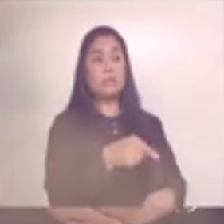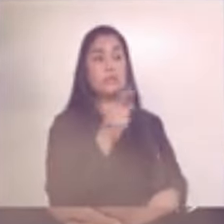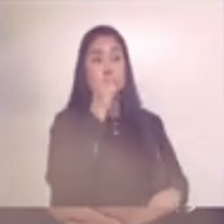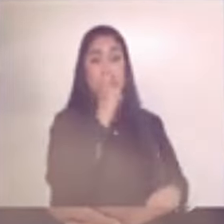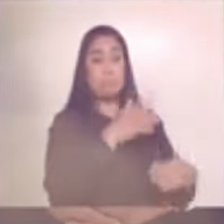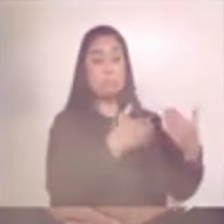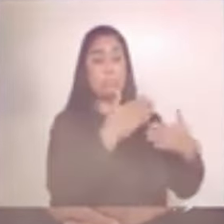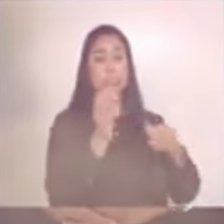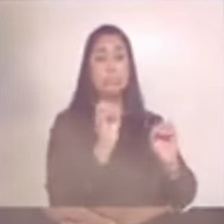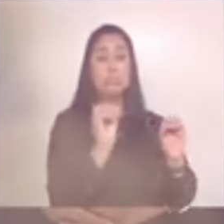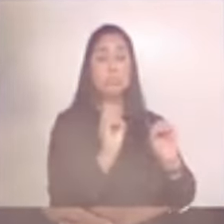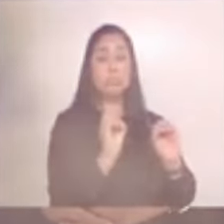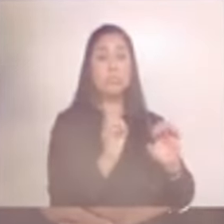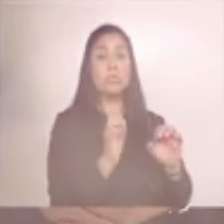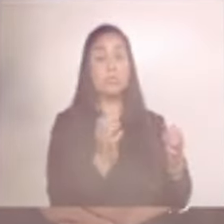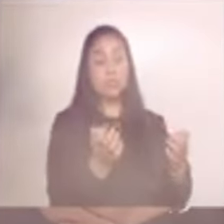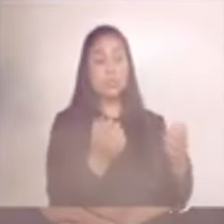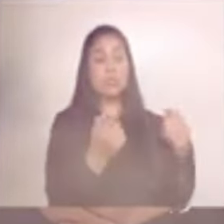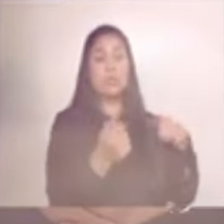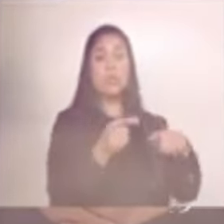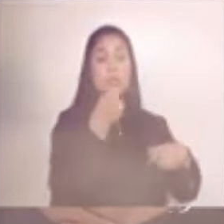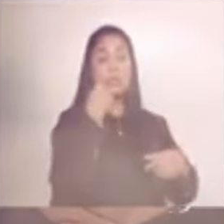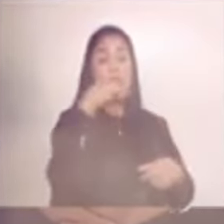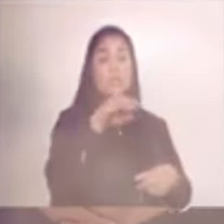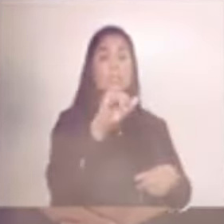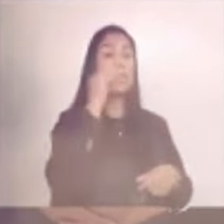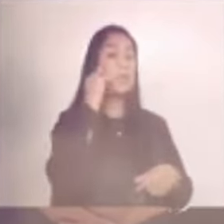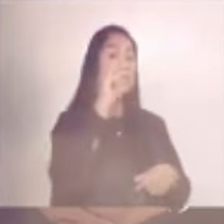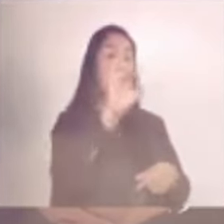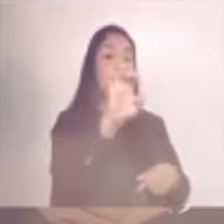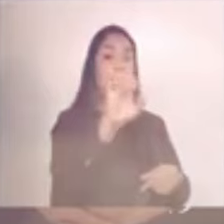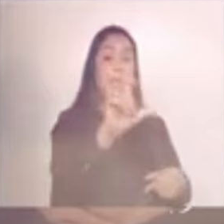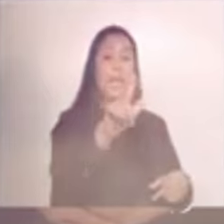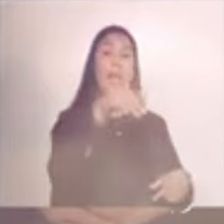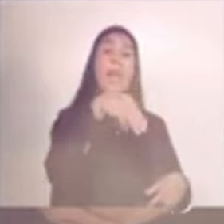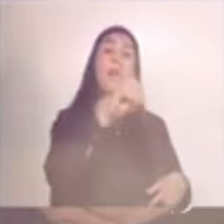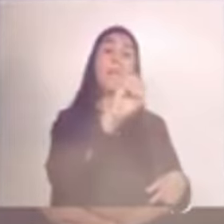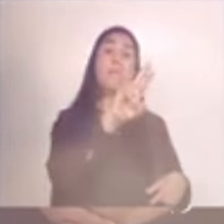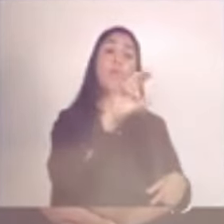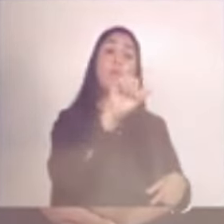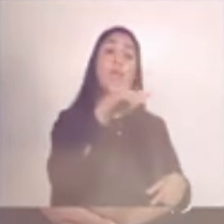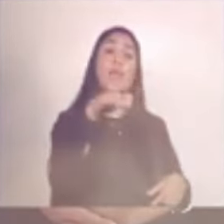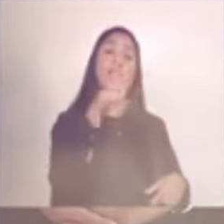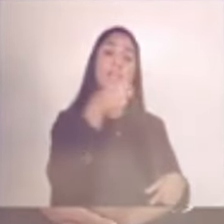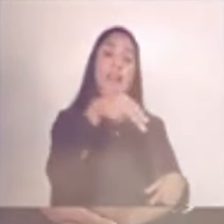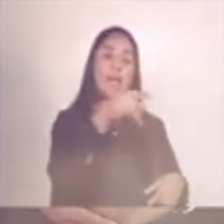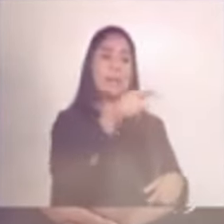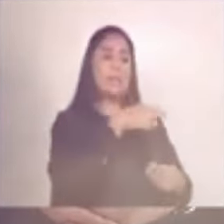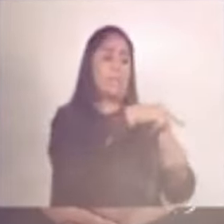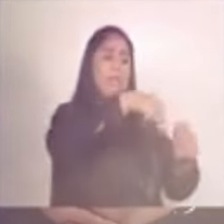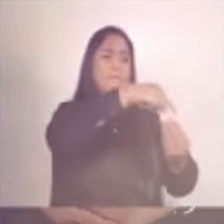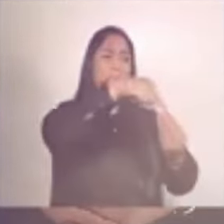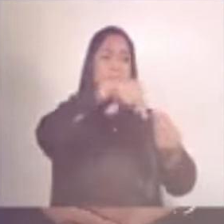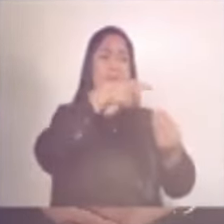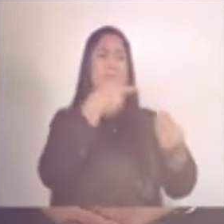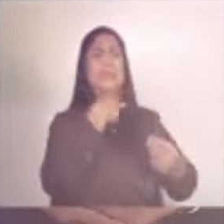procedido. Es el cerro de San Miguel. San Miguel Morazán, ya que muchas familias están en riesgo.